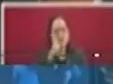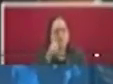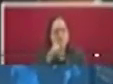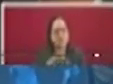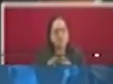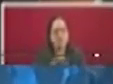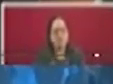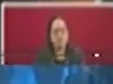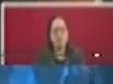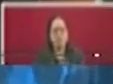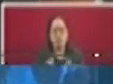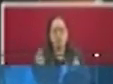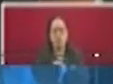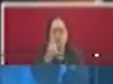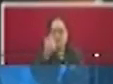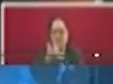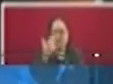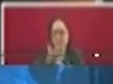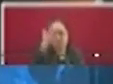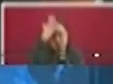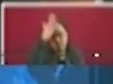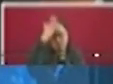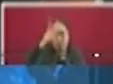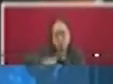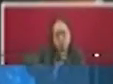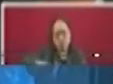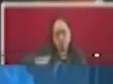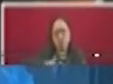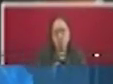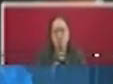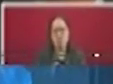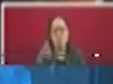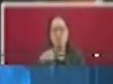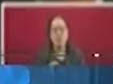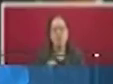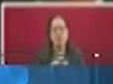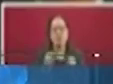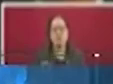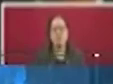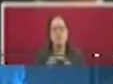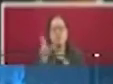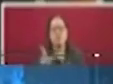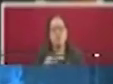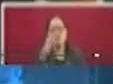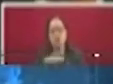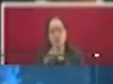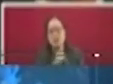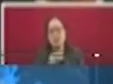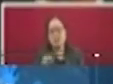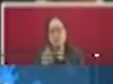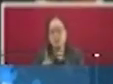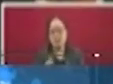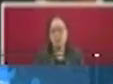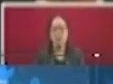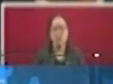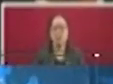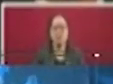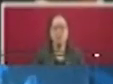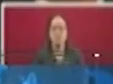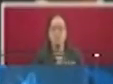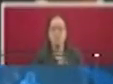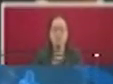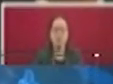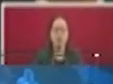El gobernador del estado ha dicho, y lo haré y lo cumpliré, que por ningún